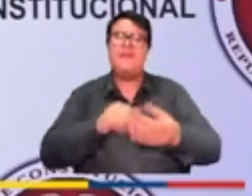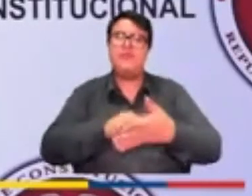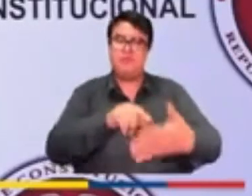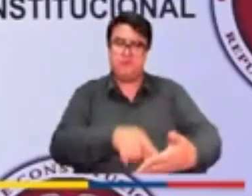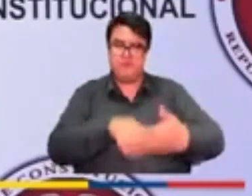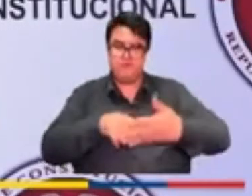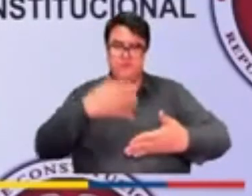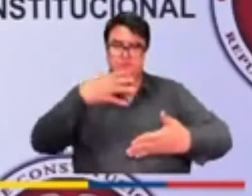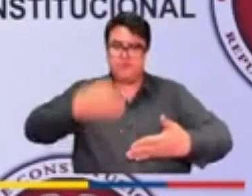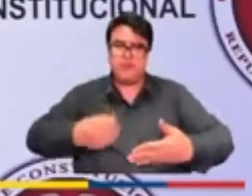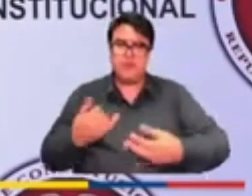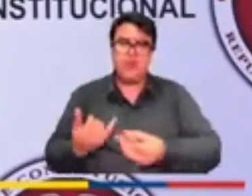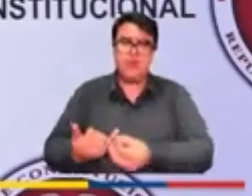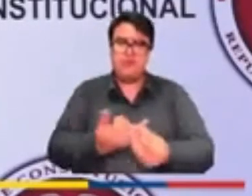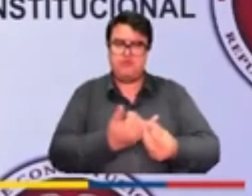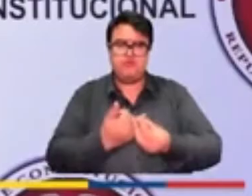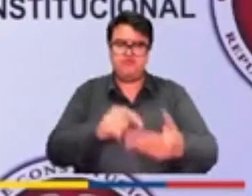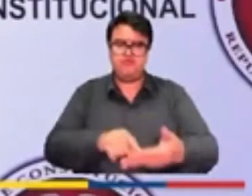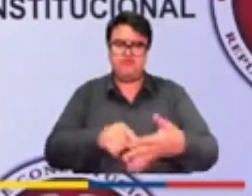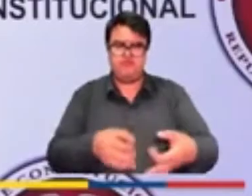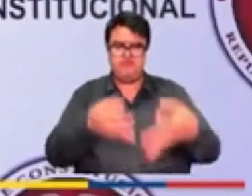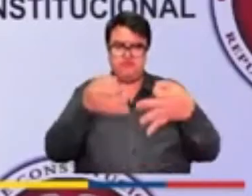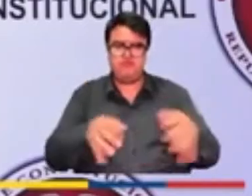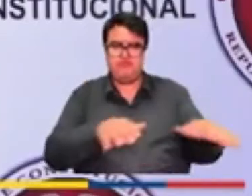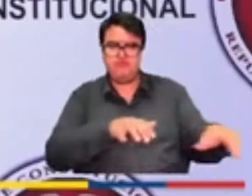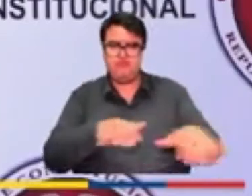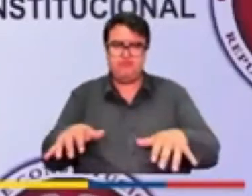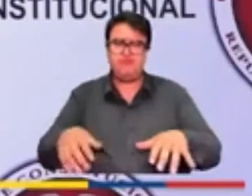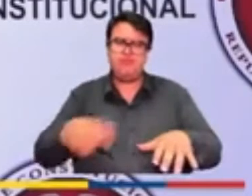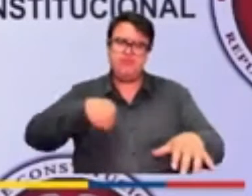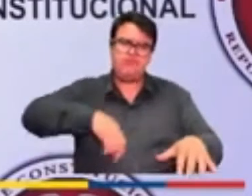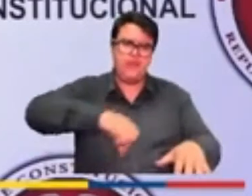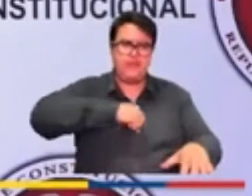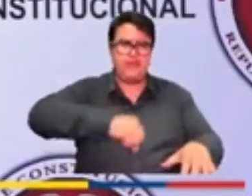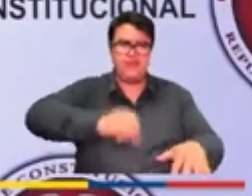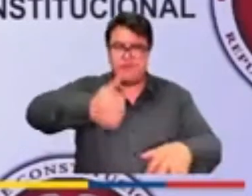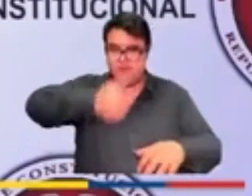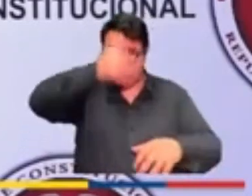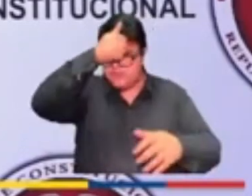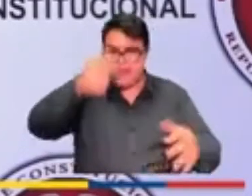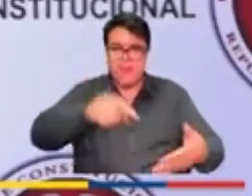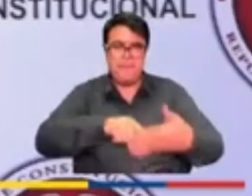que se materialicen los otros derechos fundamentales.